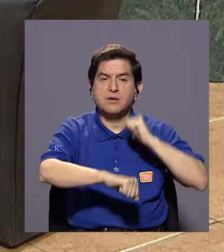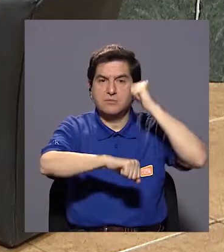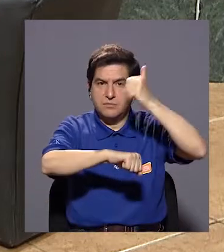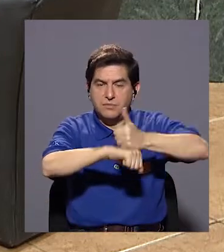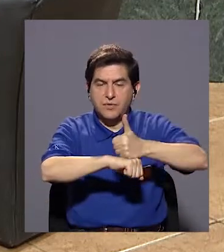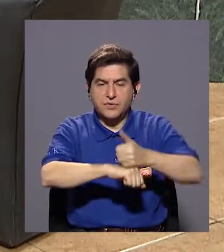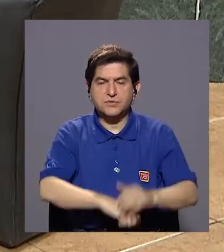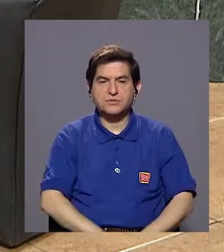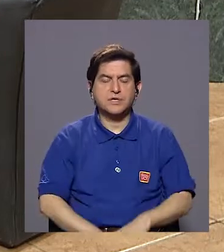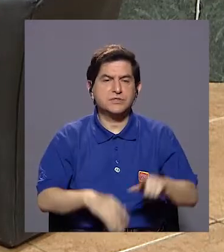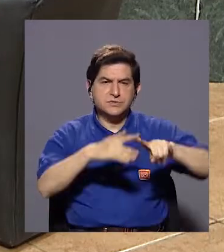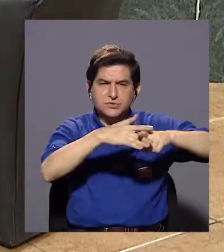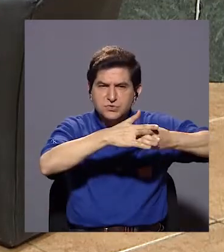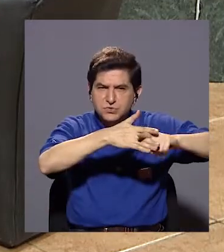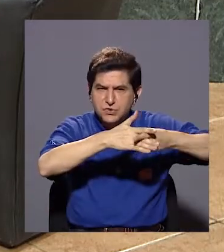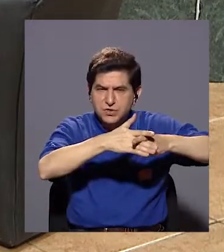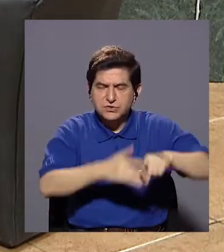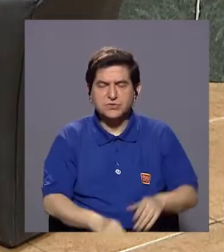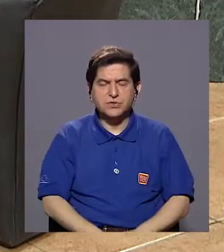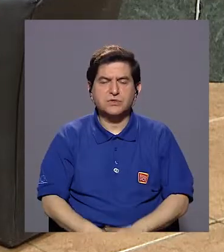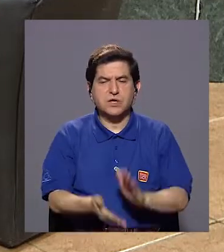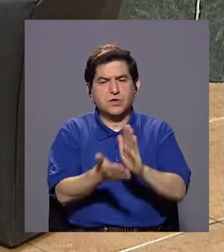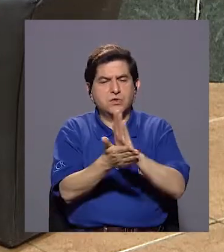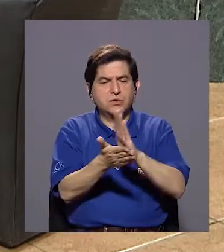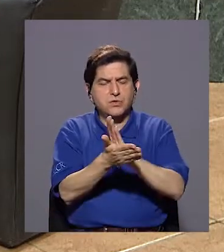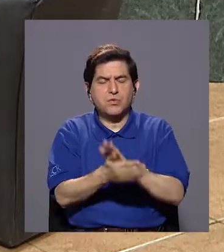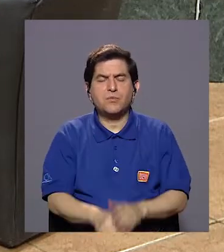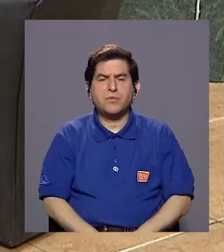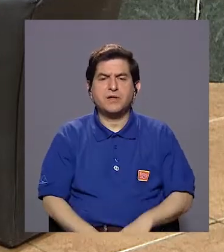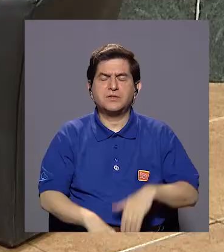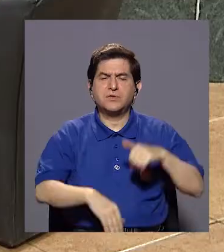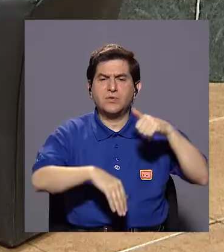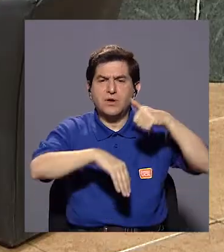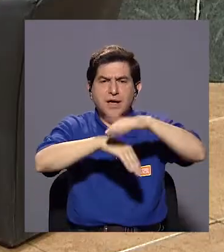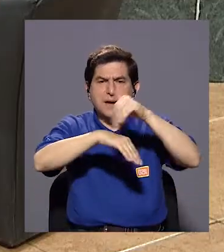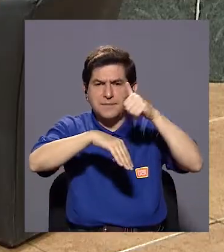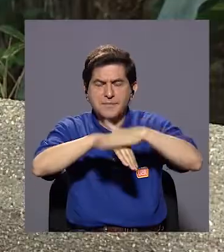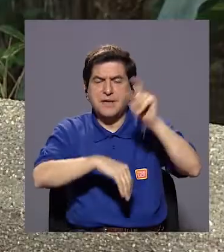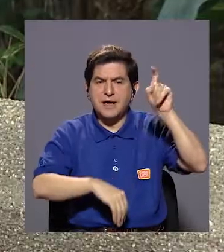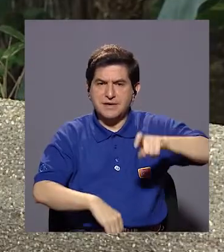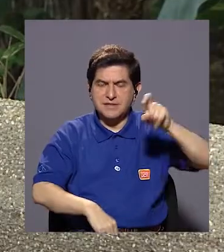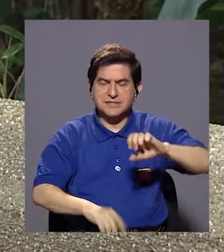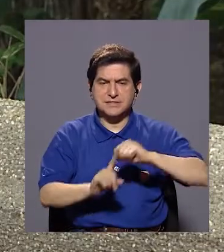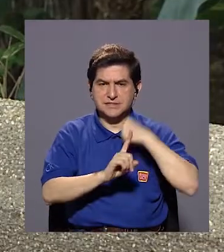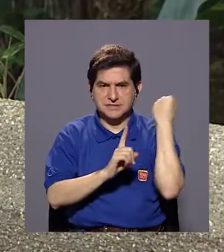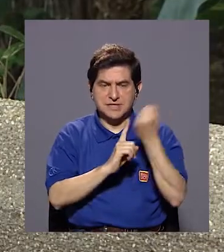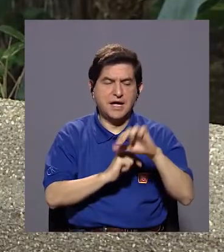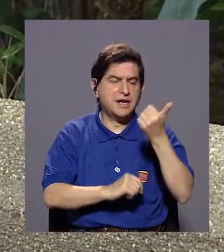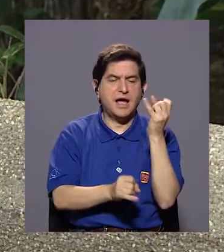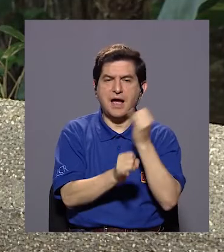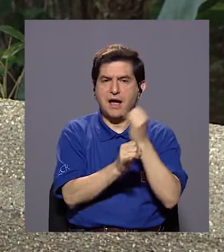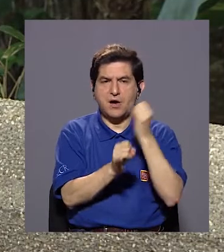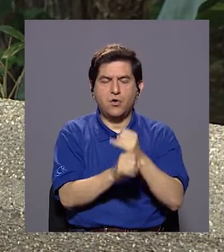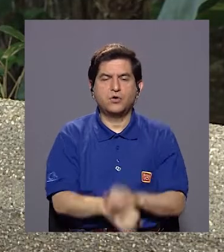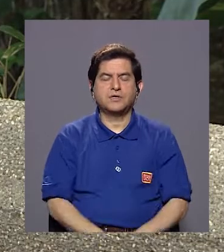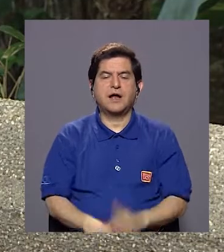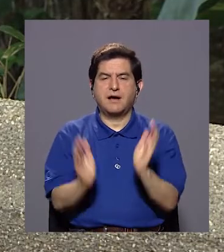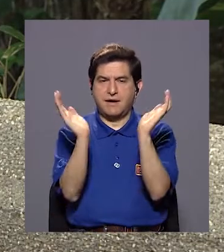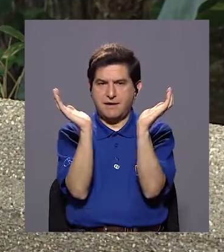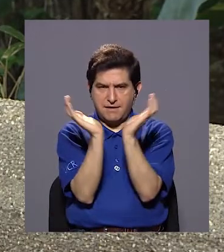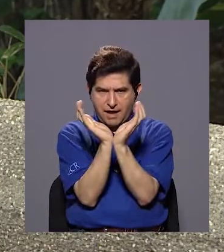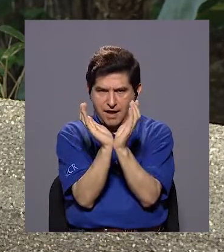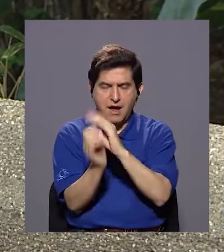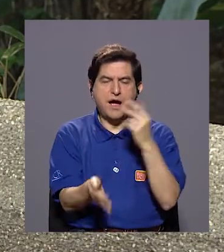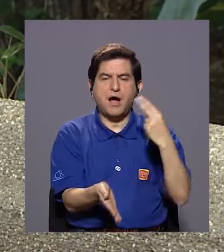hasta vienen los instrumentos en anexos de cómo hacer las referencias en caso de que sea necesario a otras instituciones como la Caja, ¿verdad?,